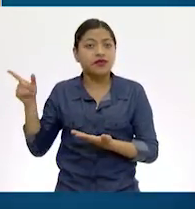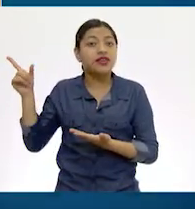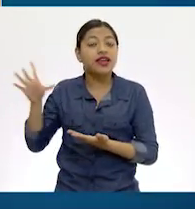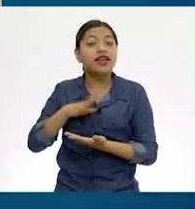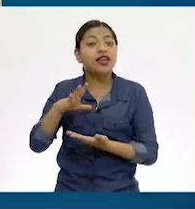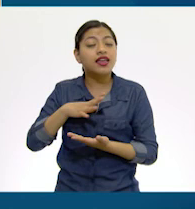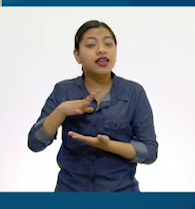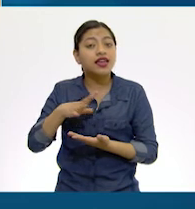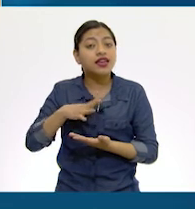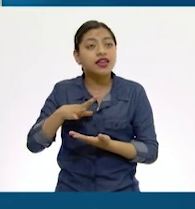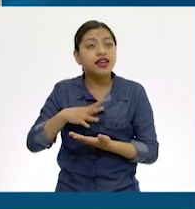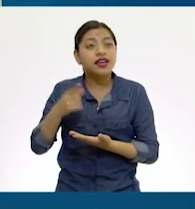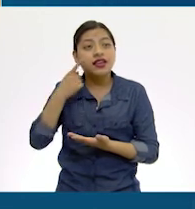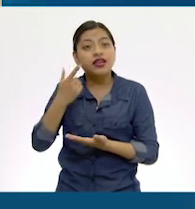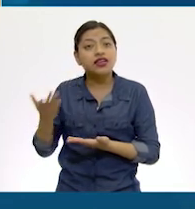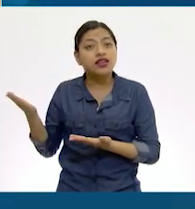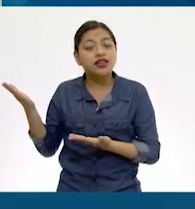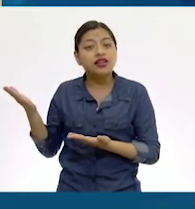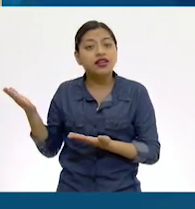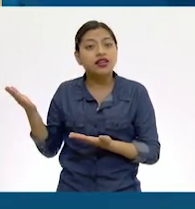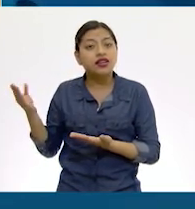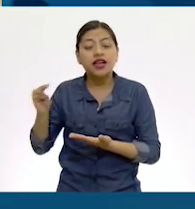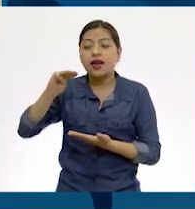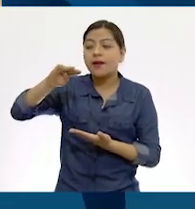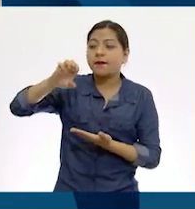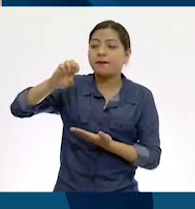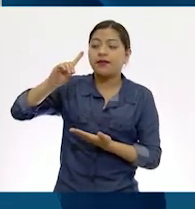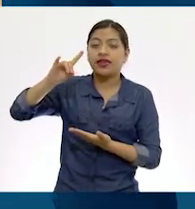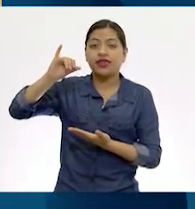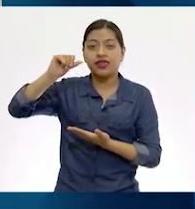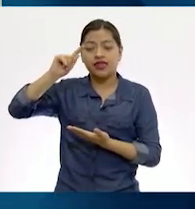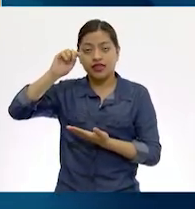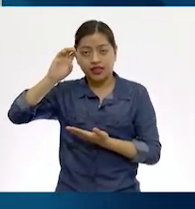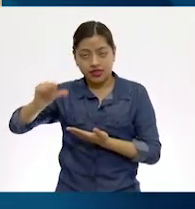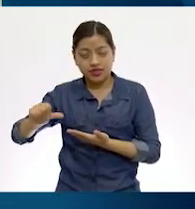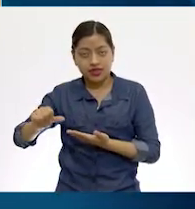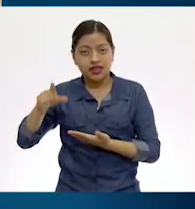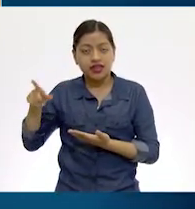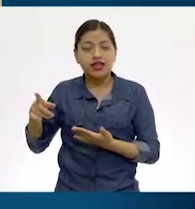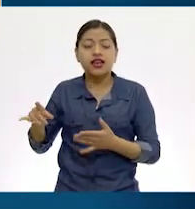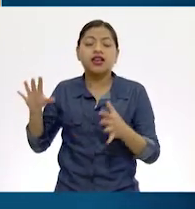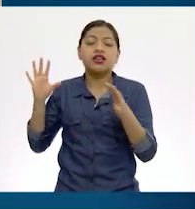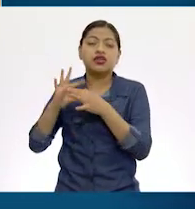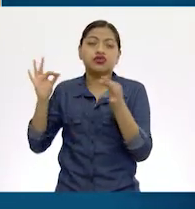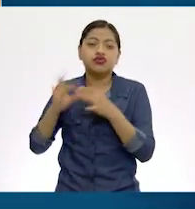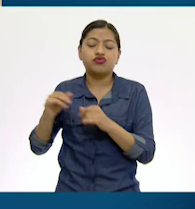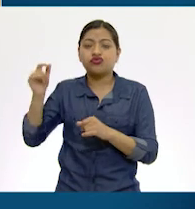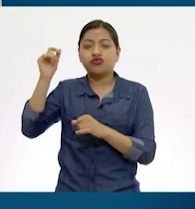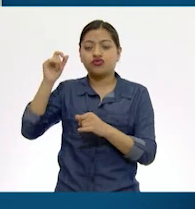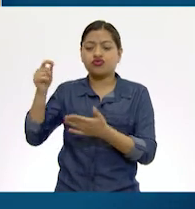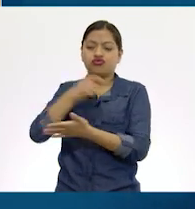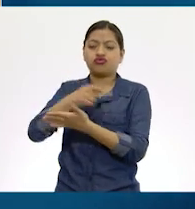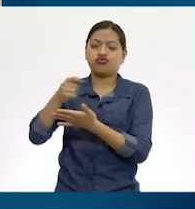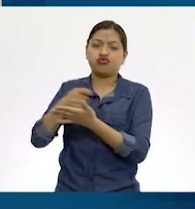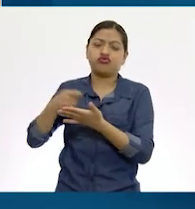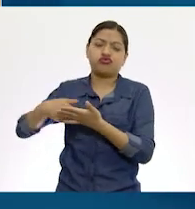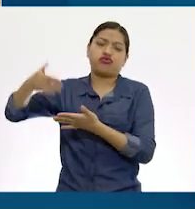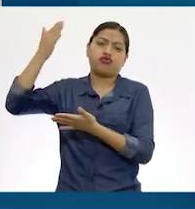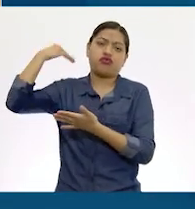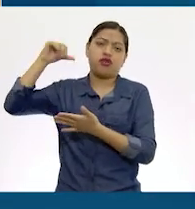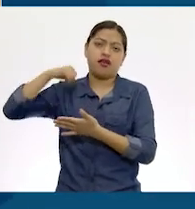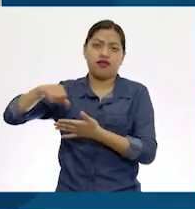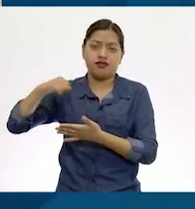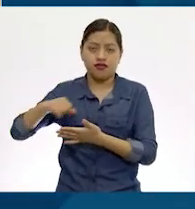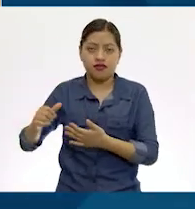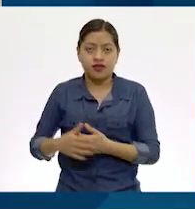ahí estamos, muy bien. Dice, en la mediateca del INAH hallamos este texto que habla sobre la escritura mesoamericana y aquí precisamente